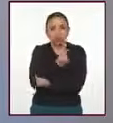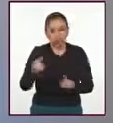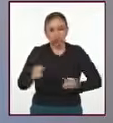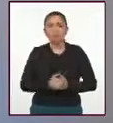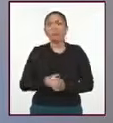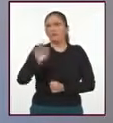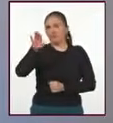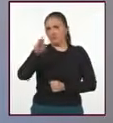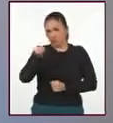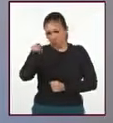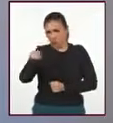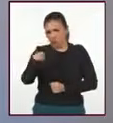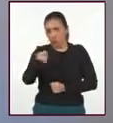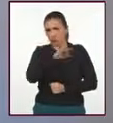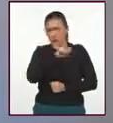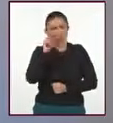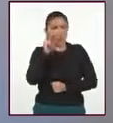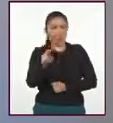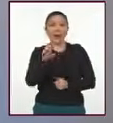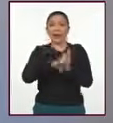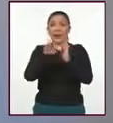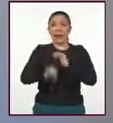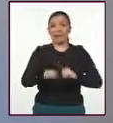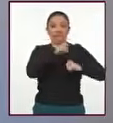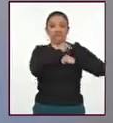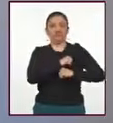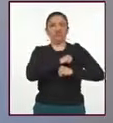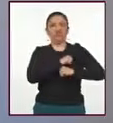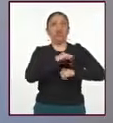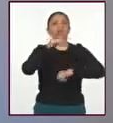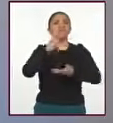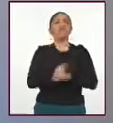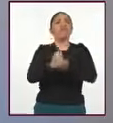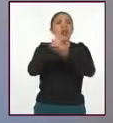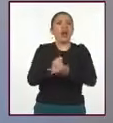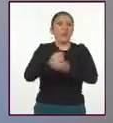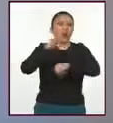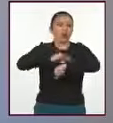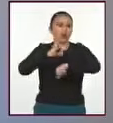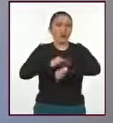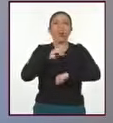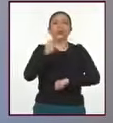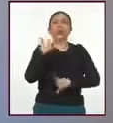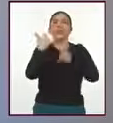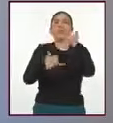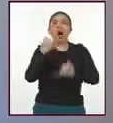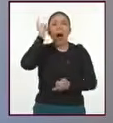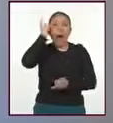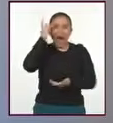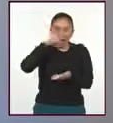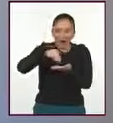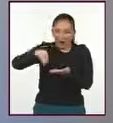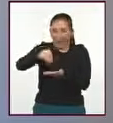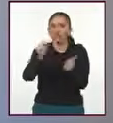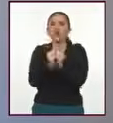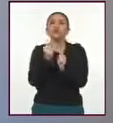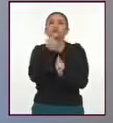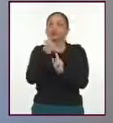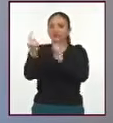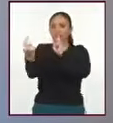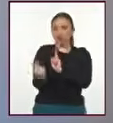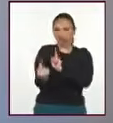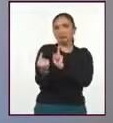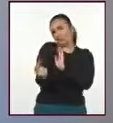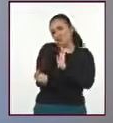y vas a poder ver quizás al terapeuta que está jugando ajedrez, con juegos de mesa con un niño, y hay quien